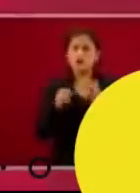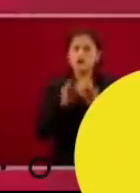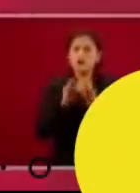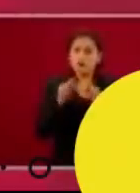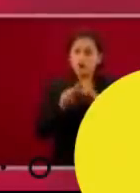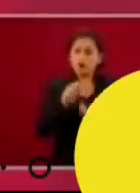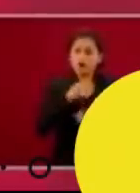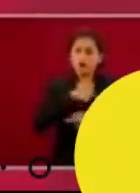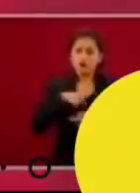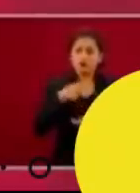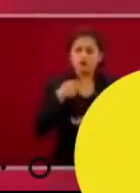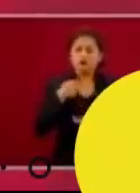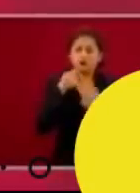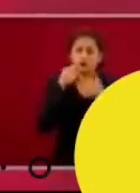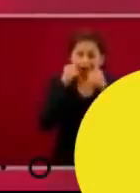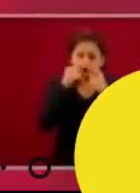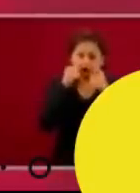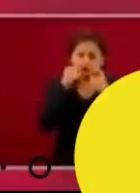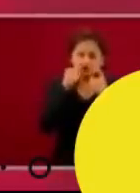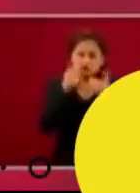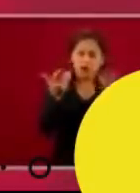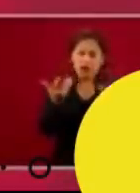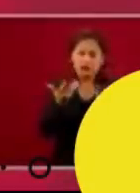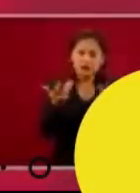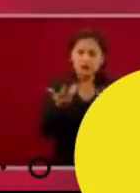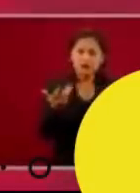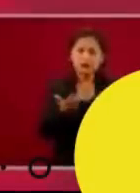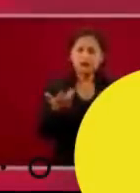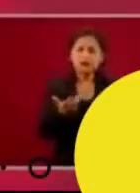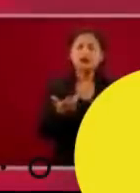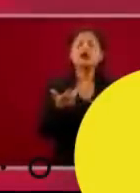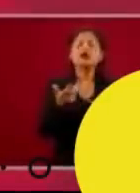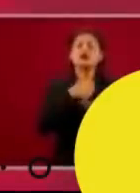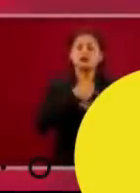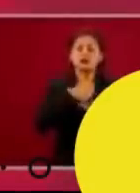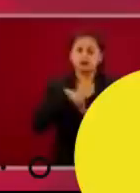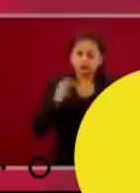es lo que se está impulsando